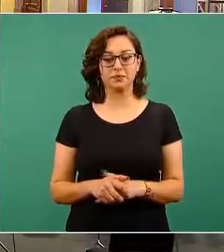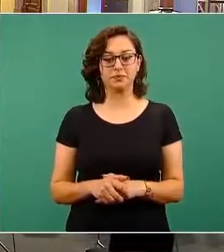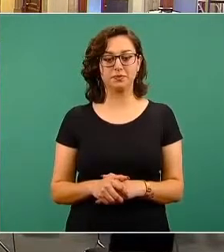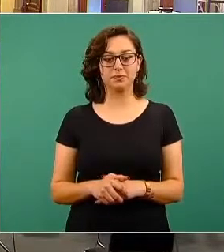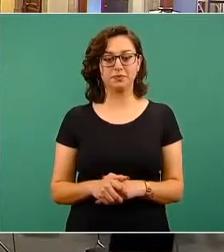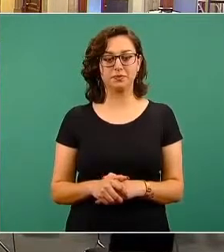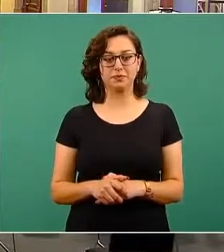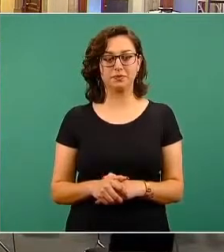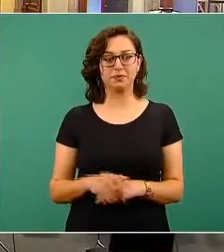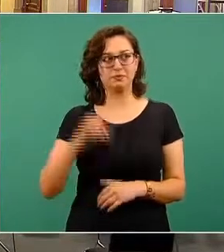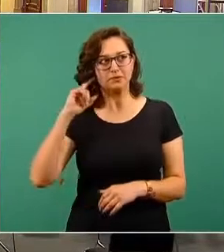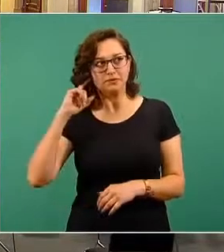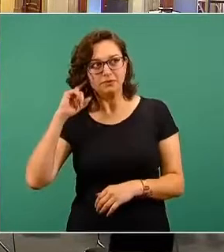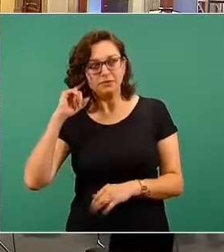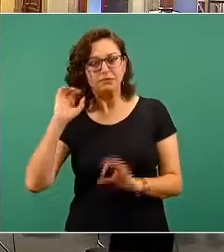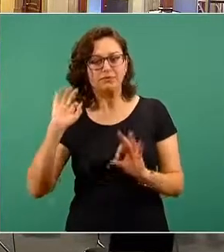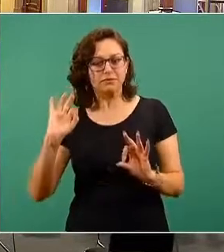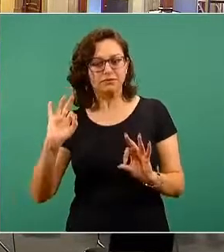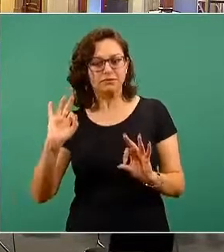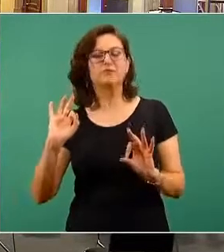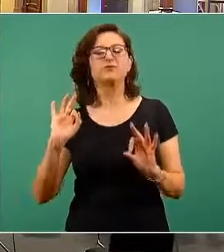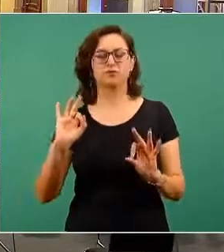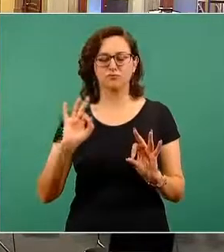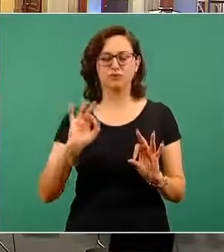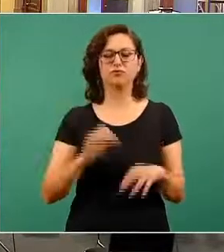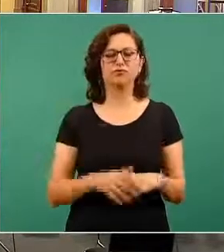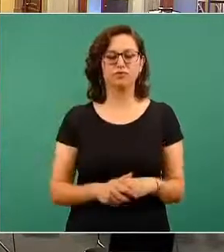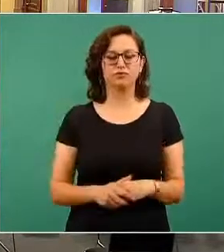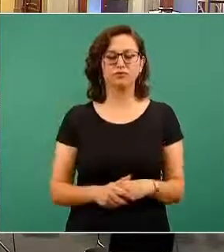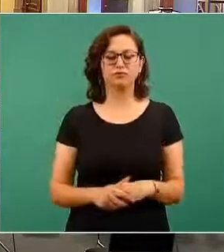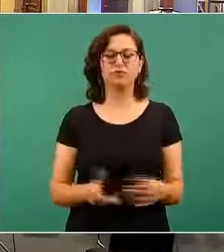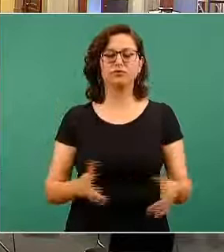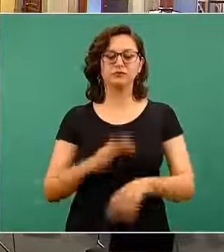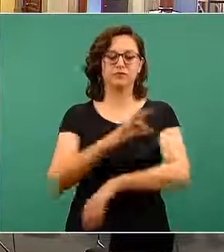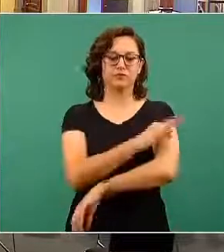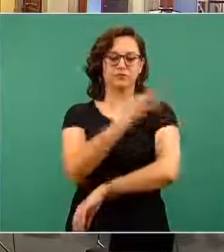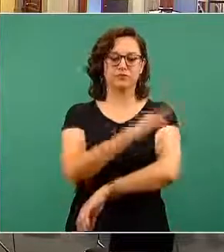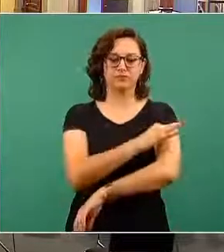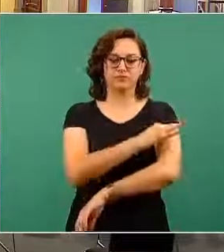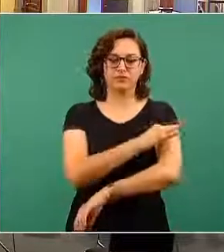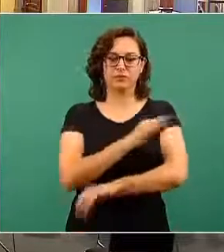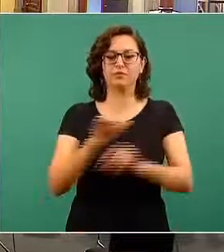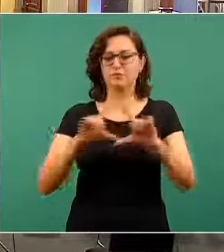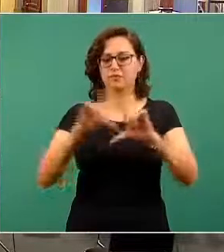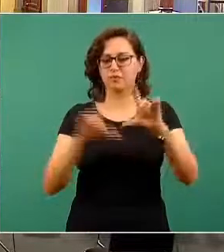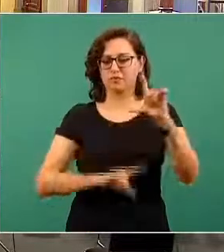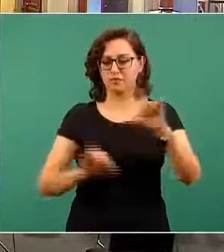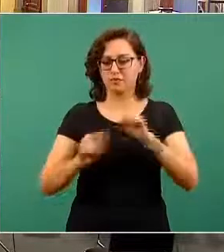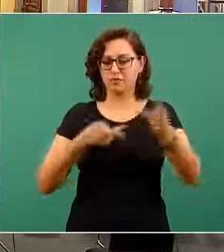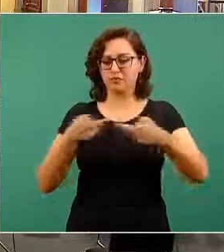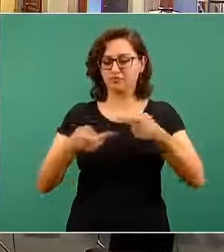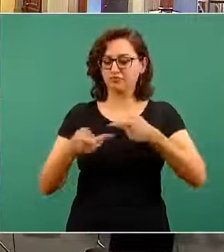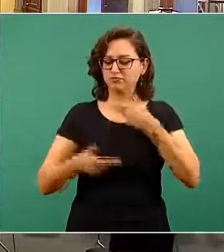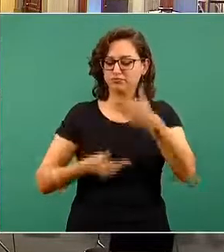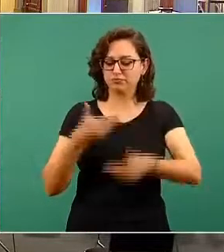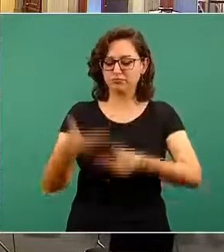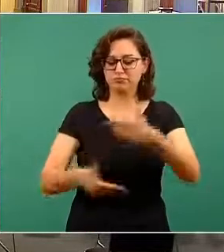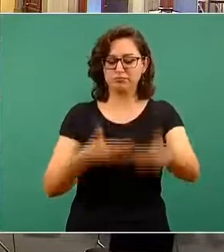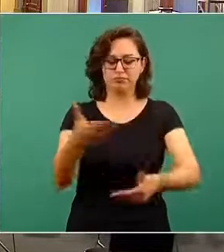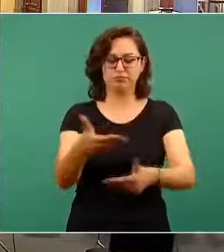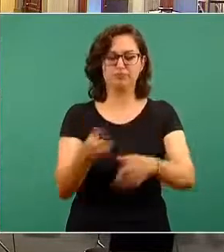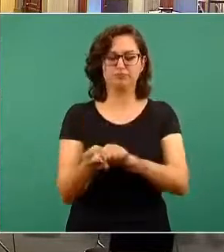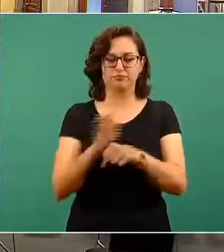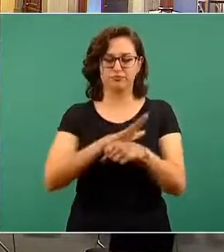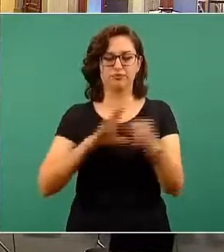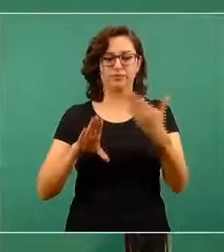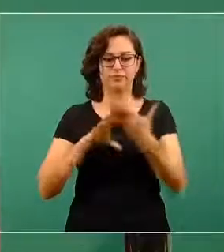y la progresión de la Estrategia Nacional de Vacunación contra el virus SARS-CoV-2 para prevenir